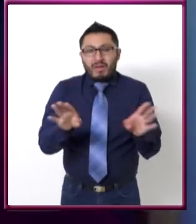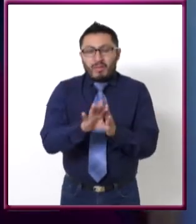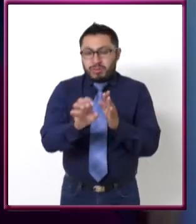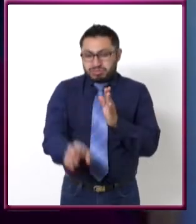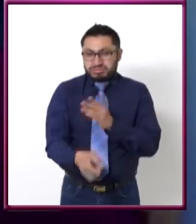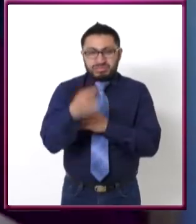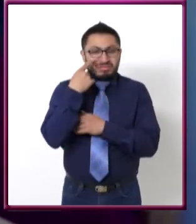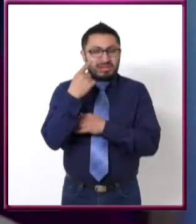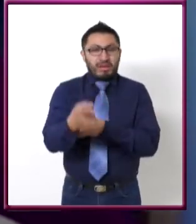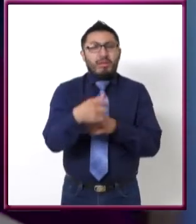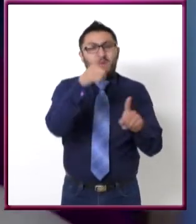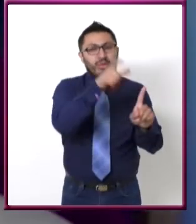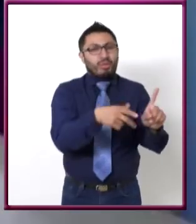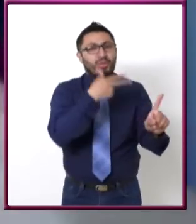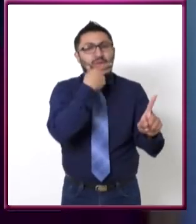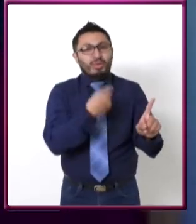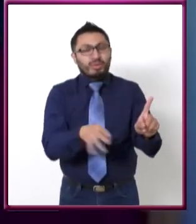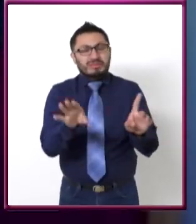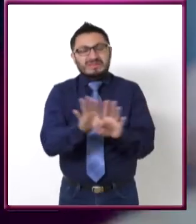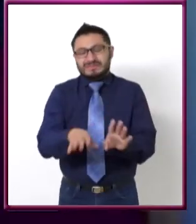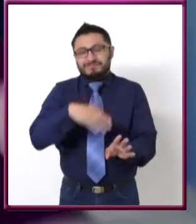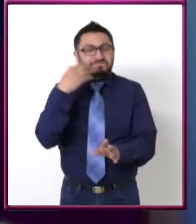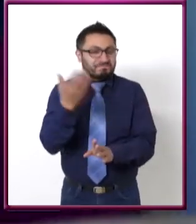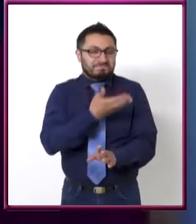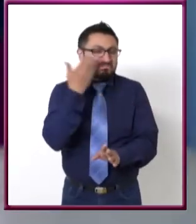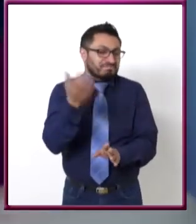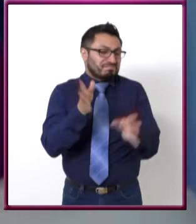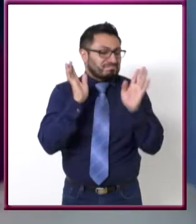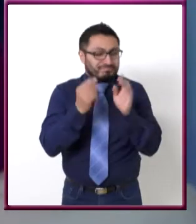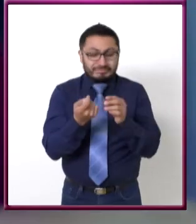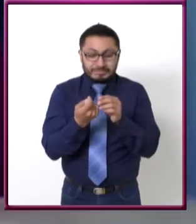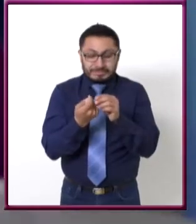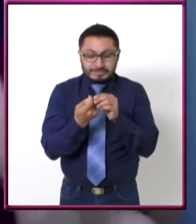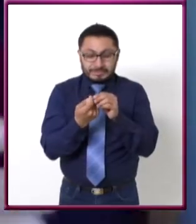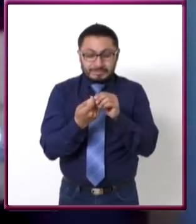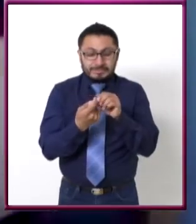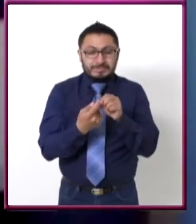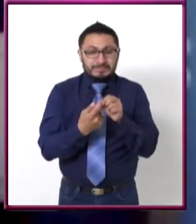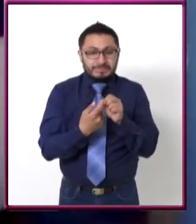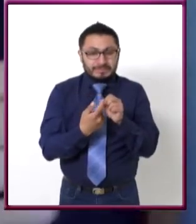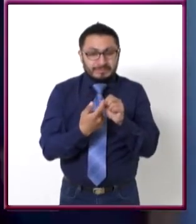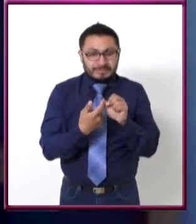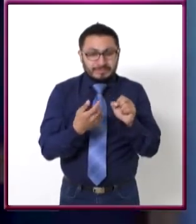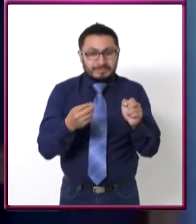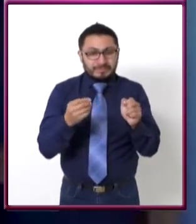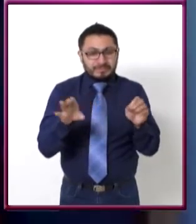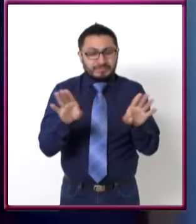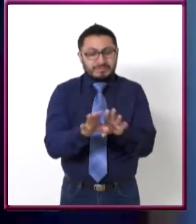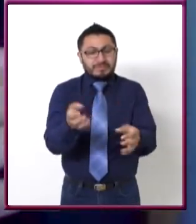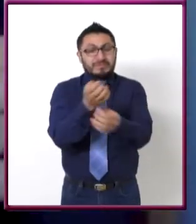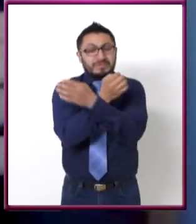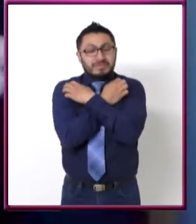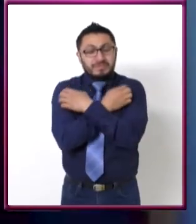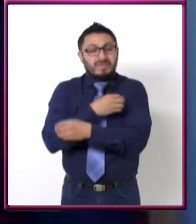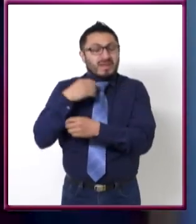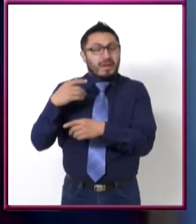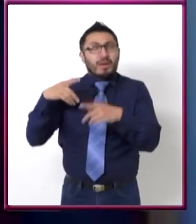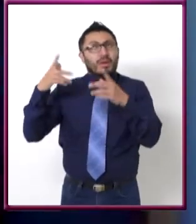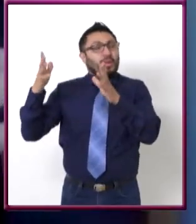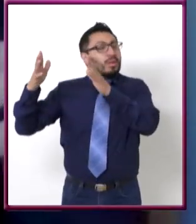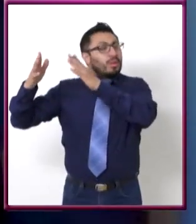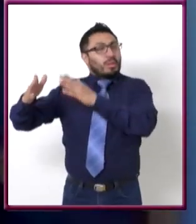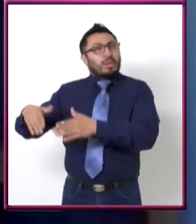esto? Que, por ejemplo, un hombre tradicionalmente, o sea, estoy hablando de una educación que se ha